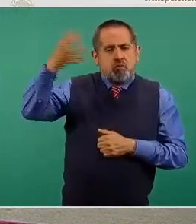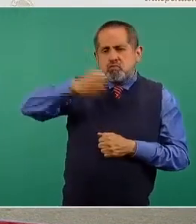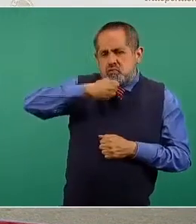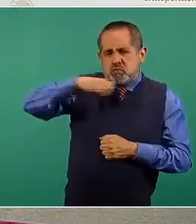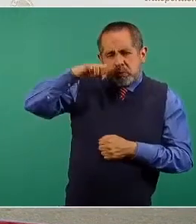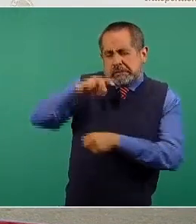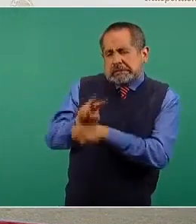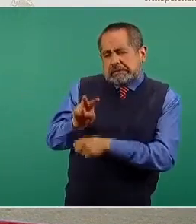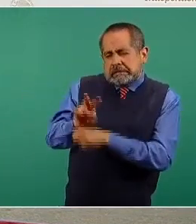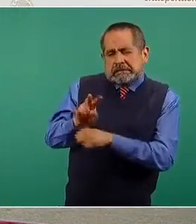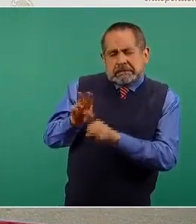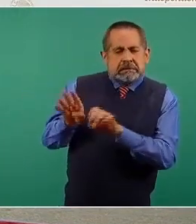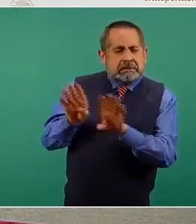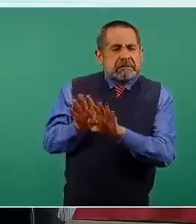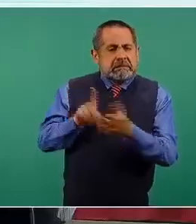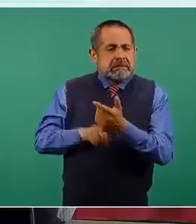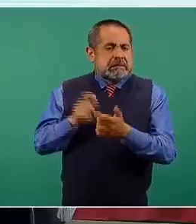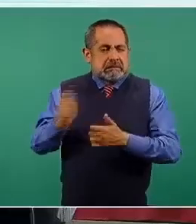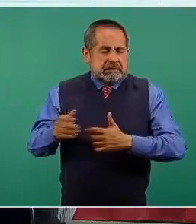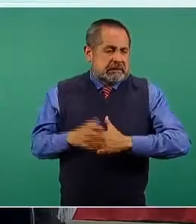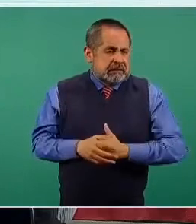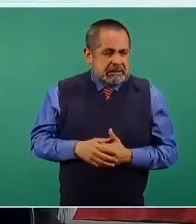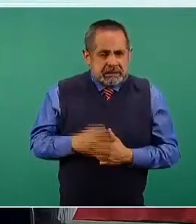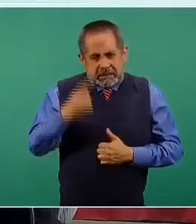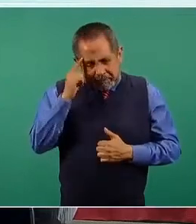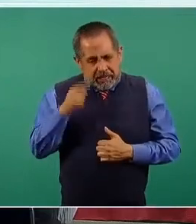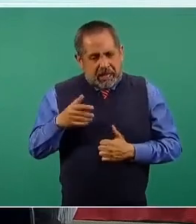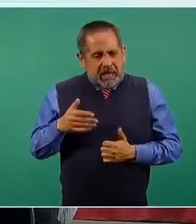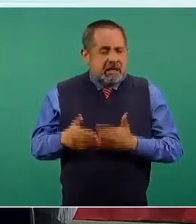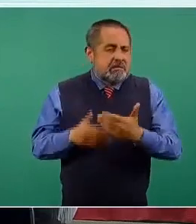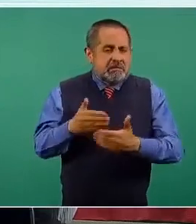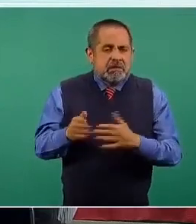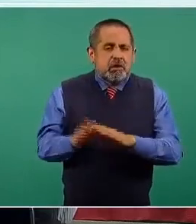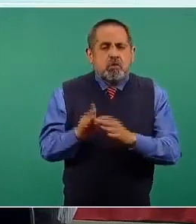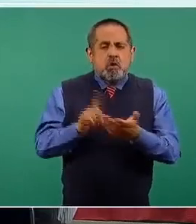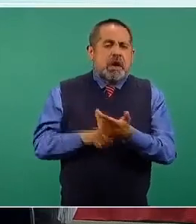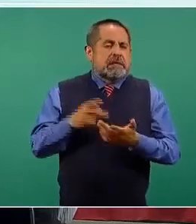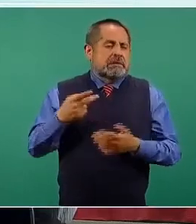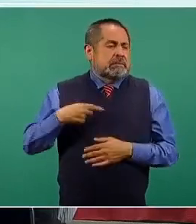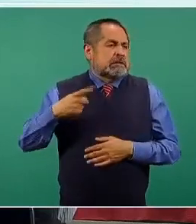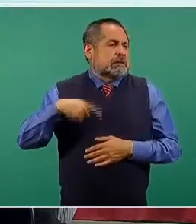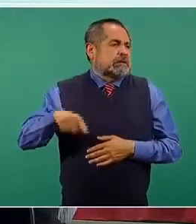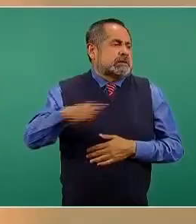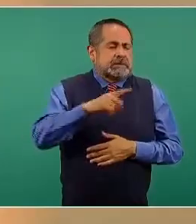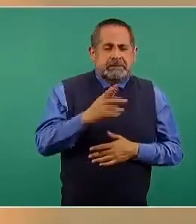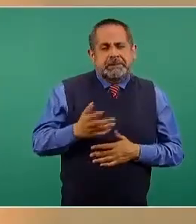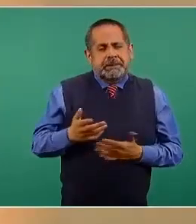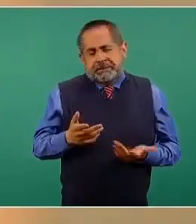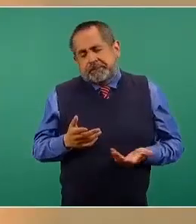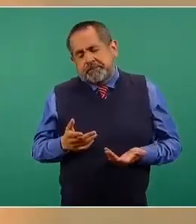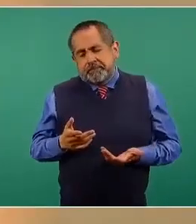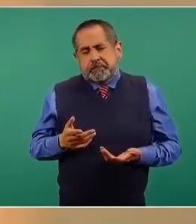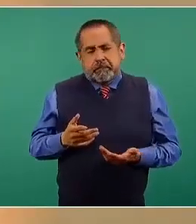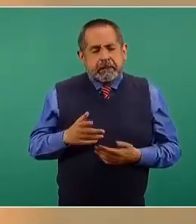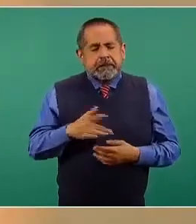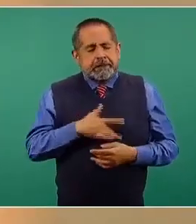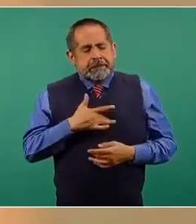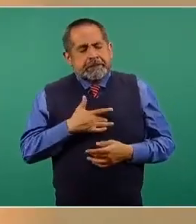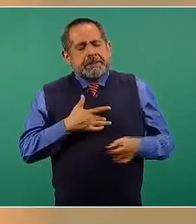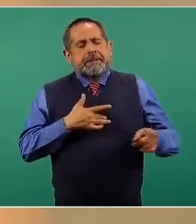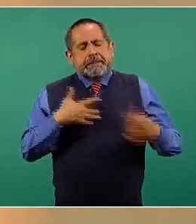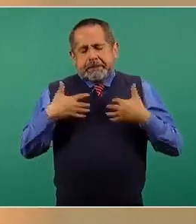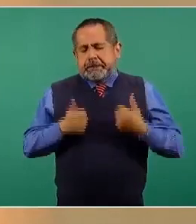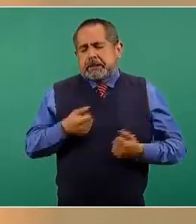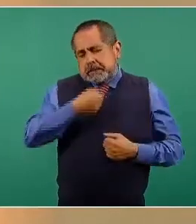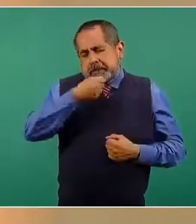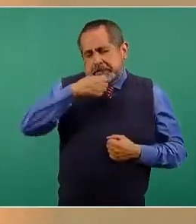mayores, que mantengamos las medidas y que sobre todo a esta población seamos empáticos con ella y